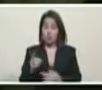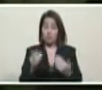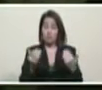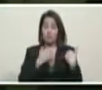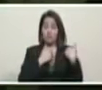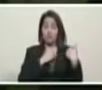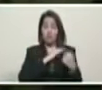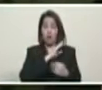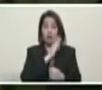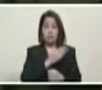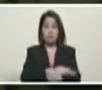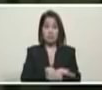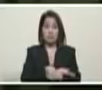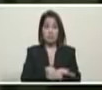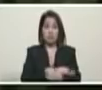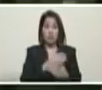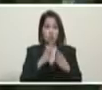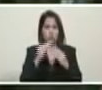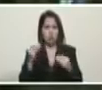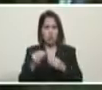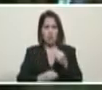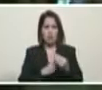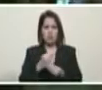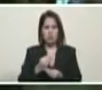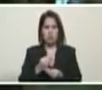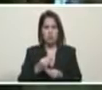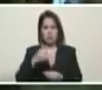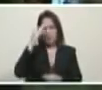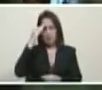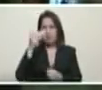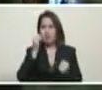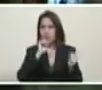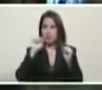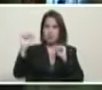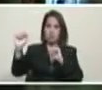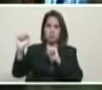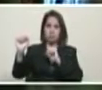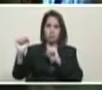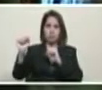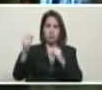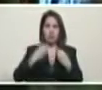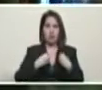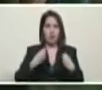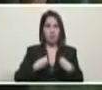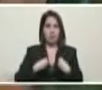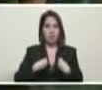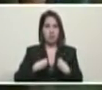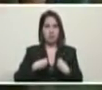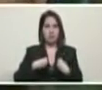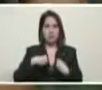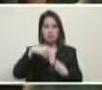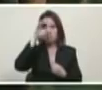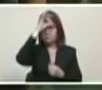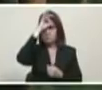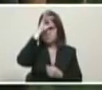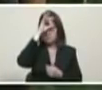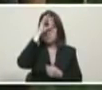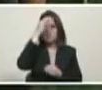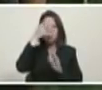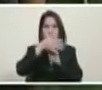las acciones militares para evitar que vidas inocentes sigan